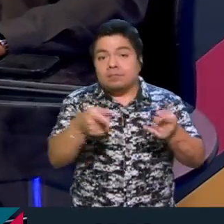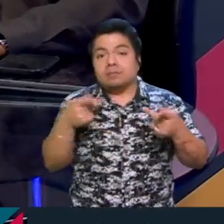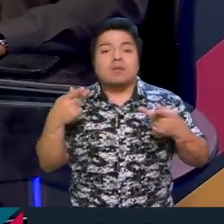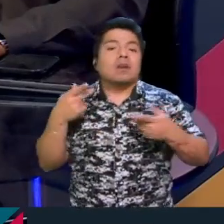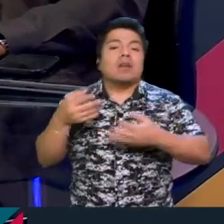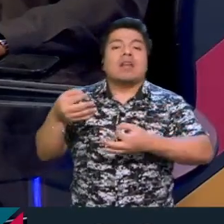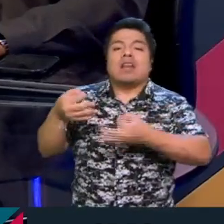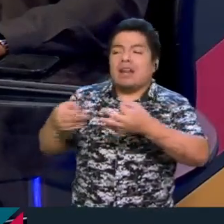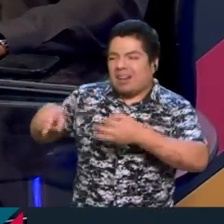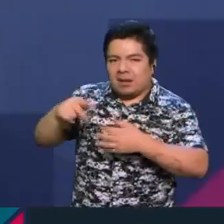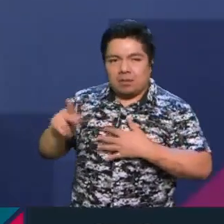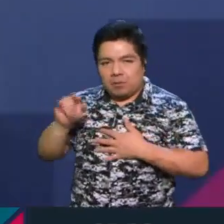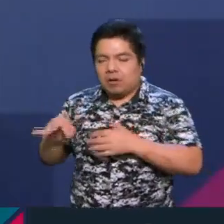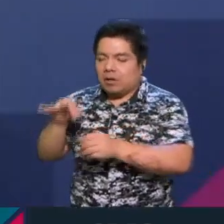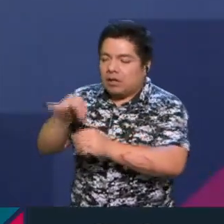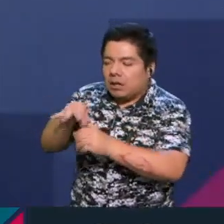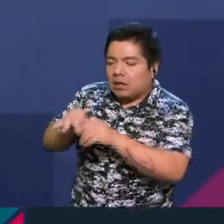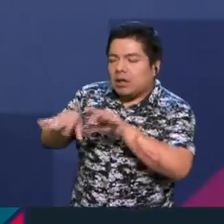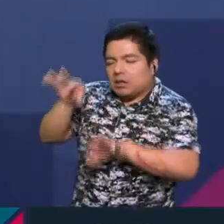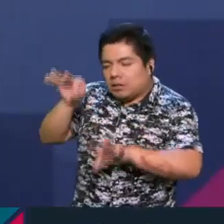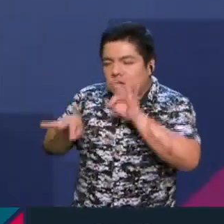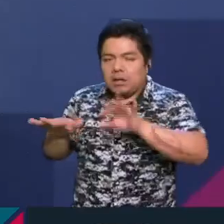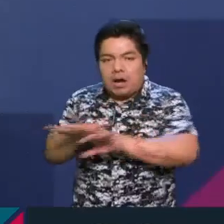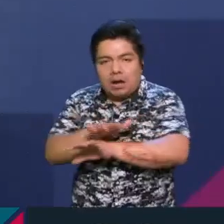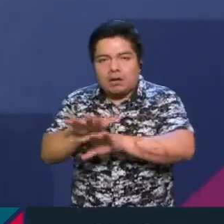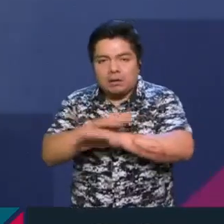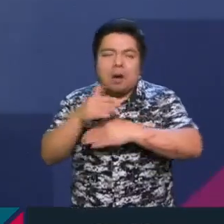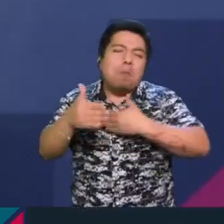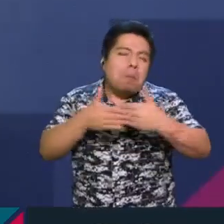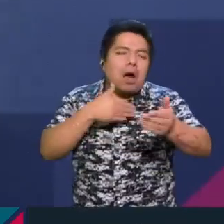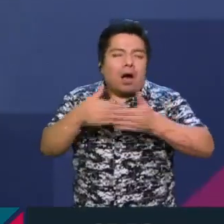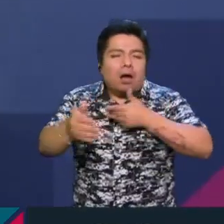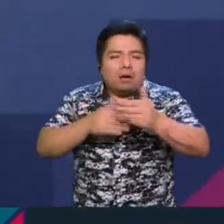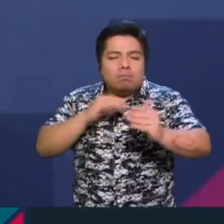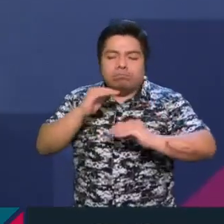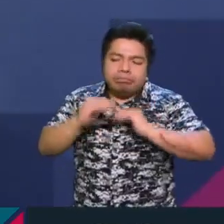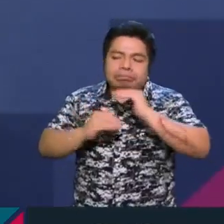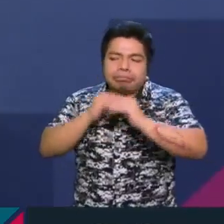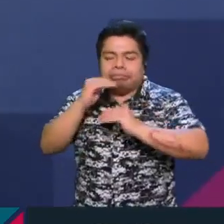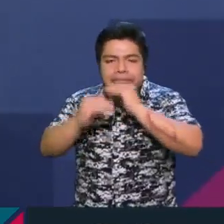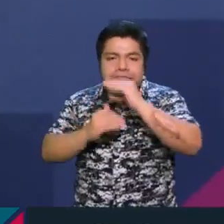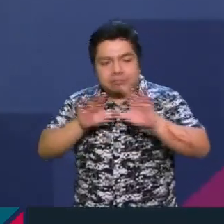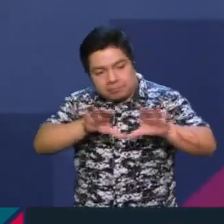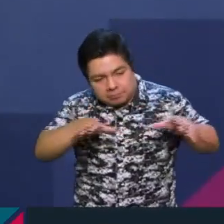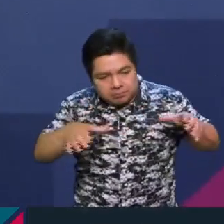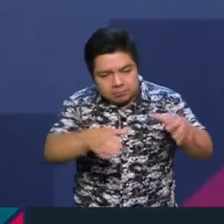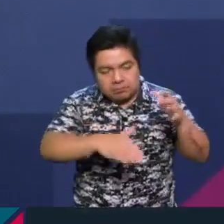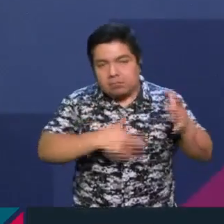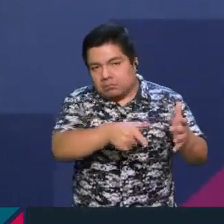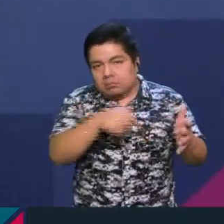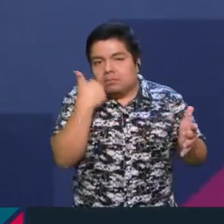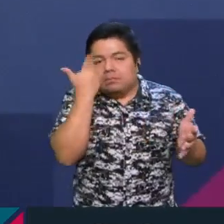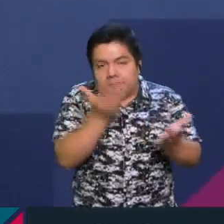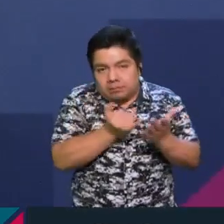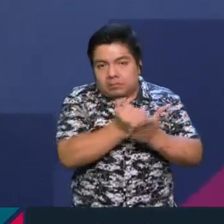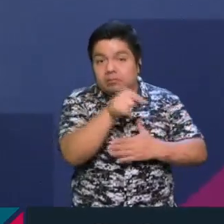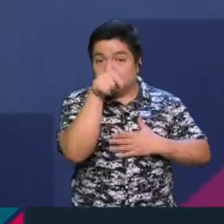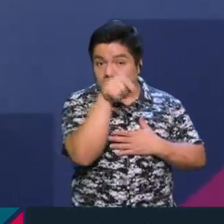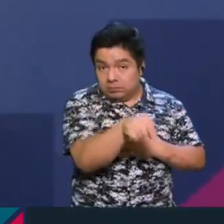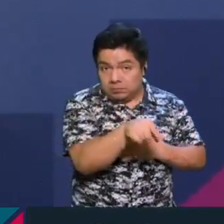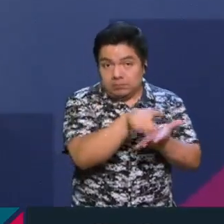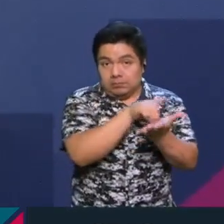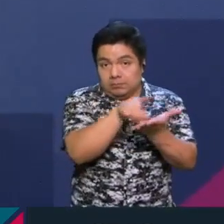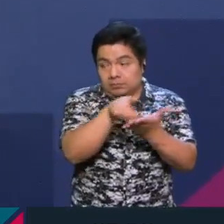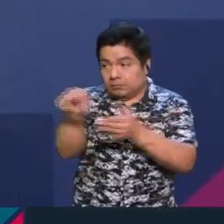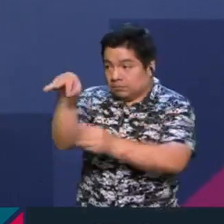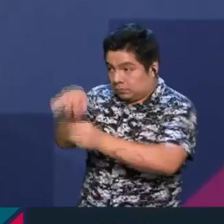jueces, magistrados y ministros. Entonces, se va actualizando, digamos, el sentir popular y tienen el derecho de manifestarlo